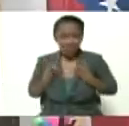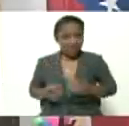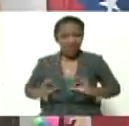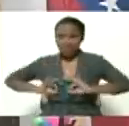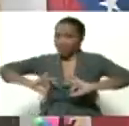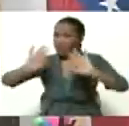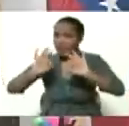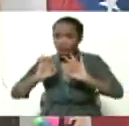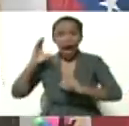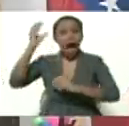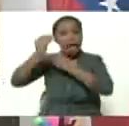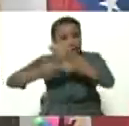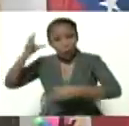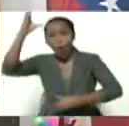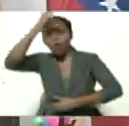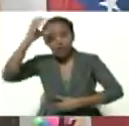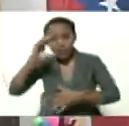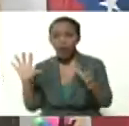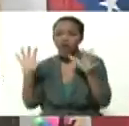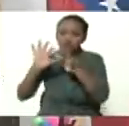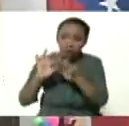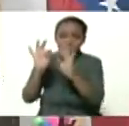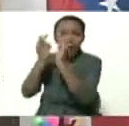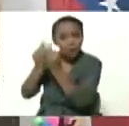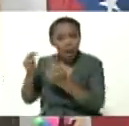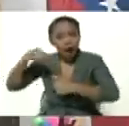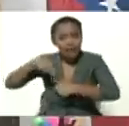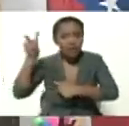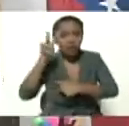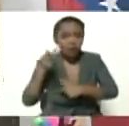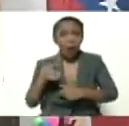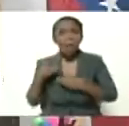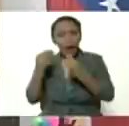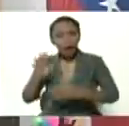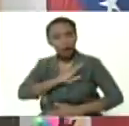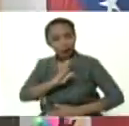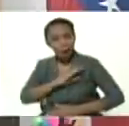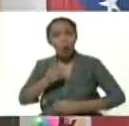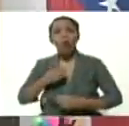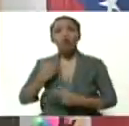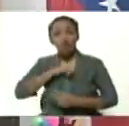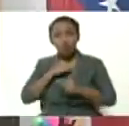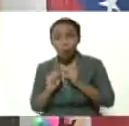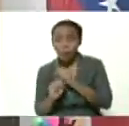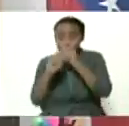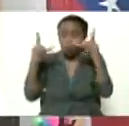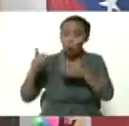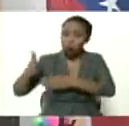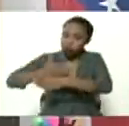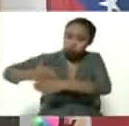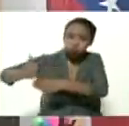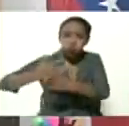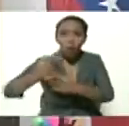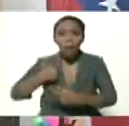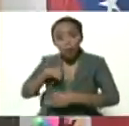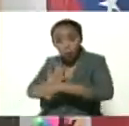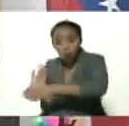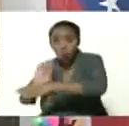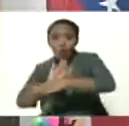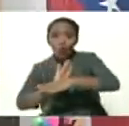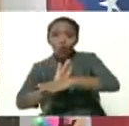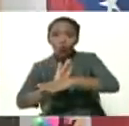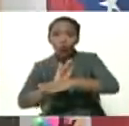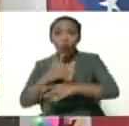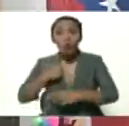para crear conciencia, para unir a la familia venezolana, para que tengamos nosotros un despertar colectivo, para que nos cuidemos,